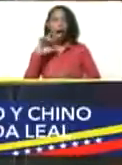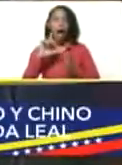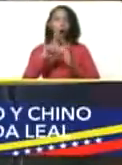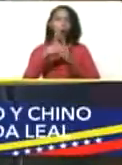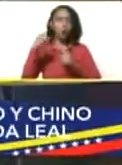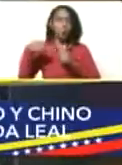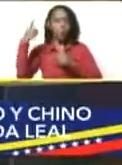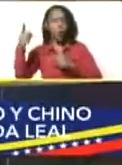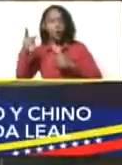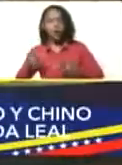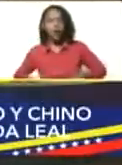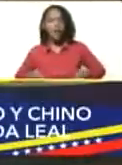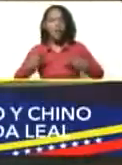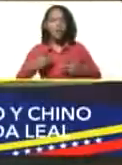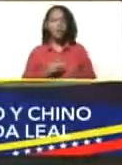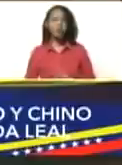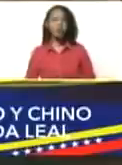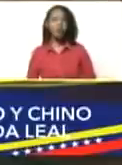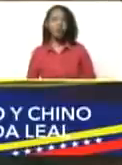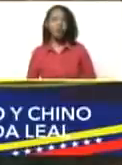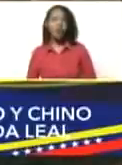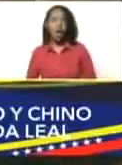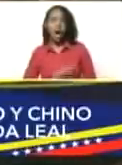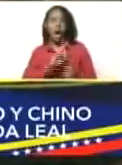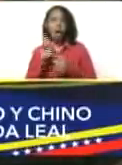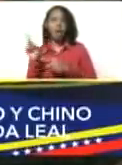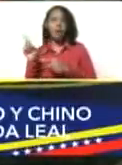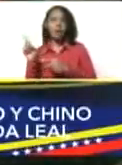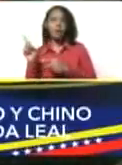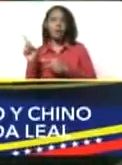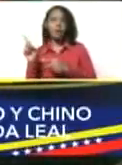otra vida, allí.